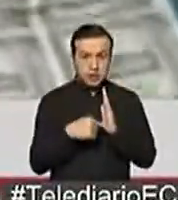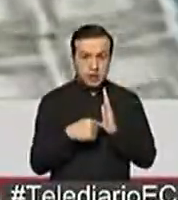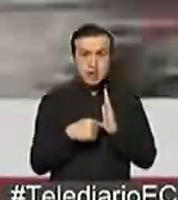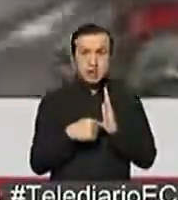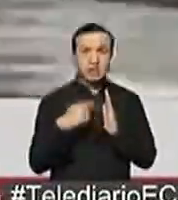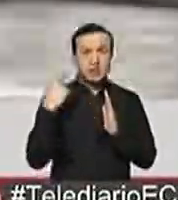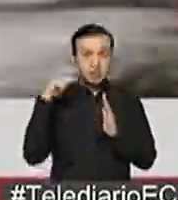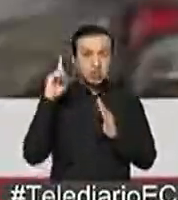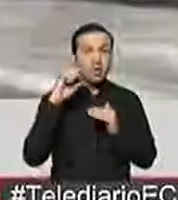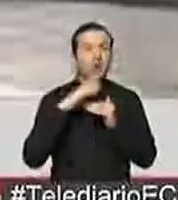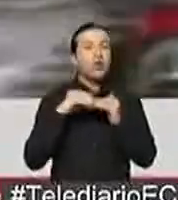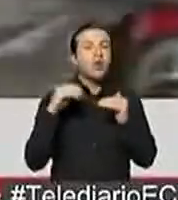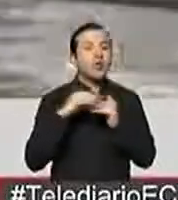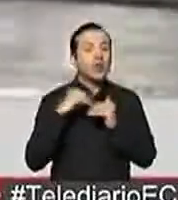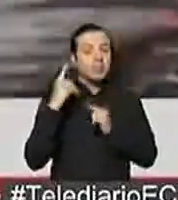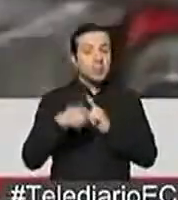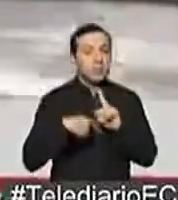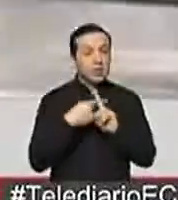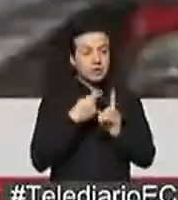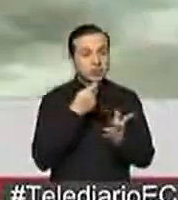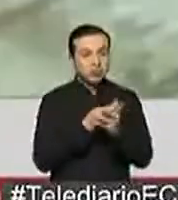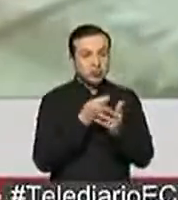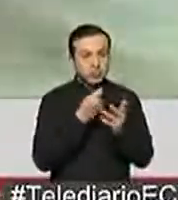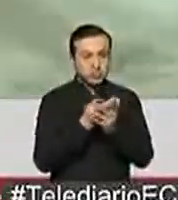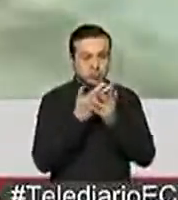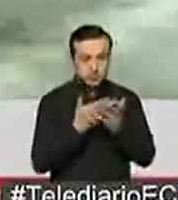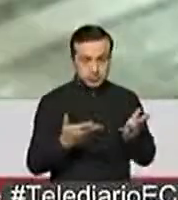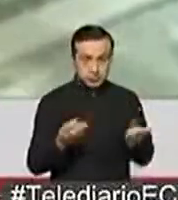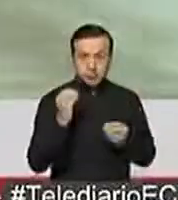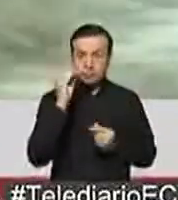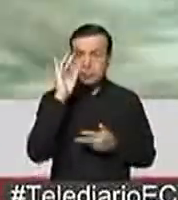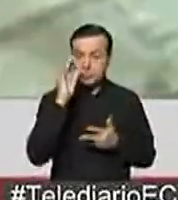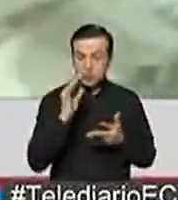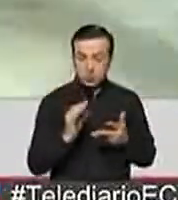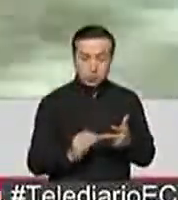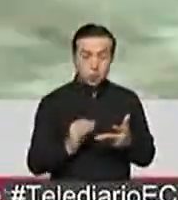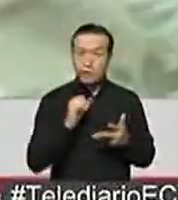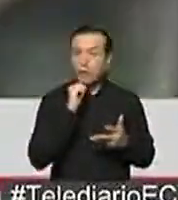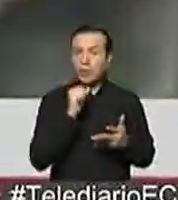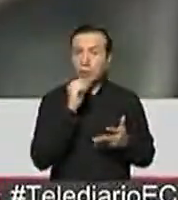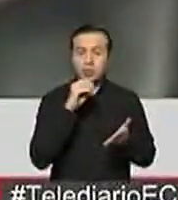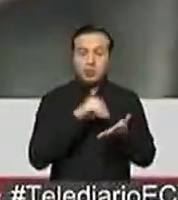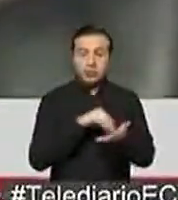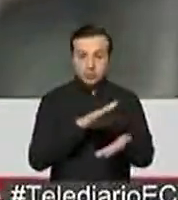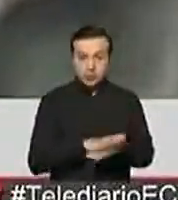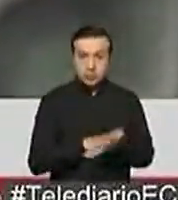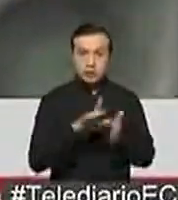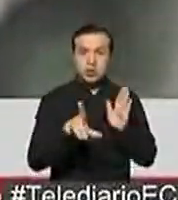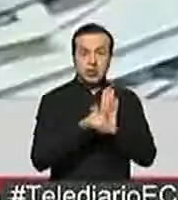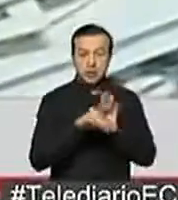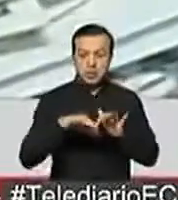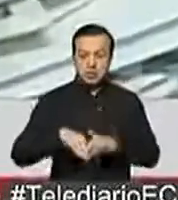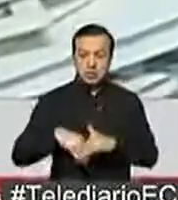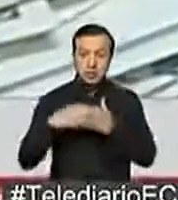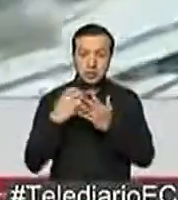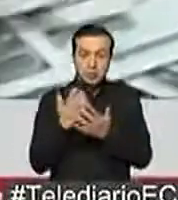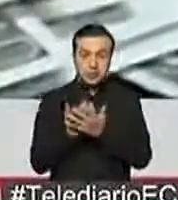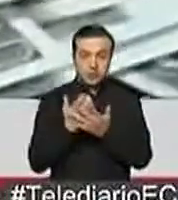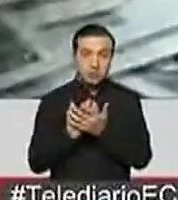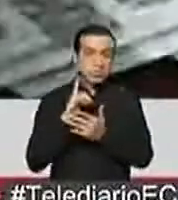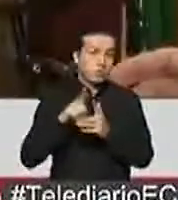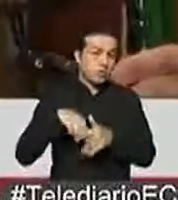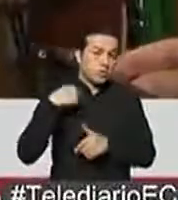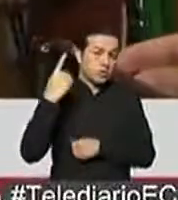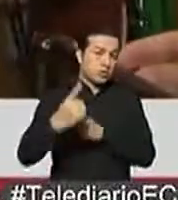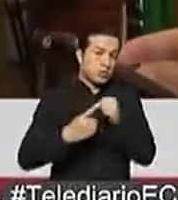dólares, sin considerar el rubro para la compra de derivados. En el presupuesto general del Estado no se contemplan los aspectos previstos en la Ley de Crecimiento Económico. El próximo año